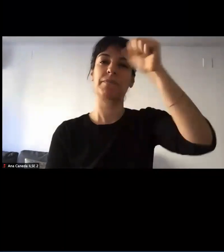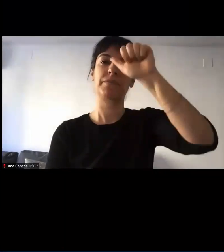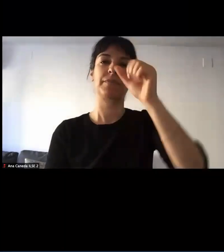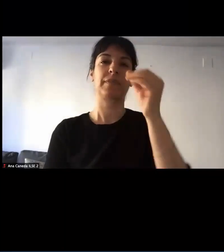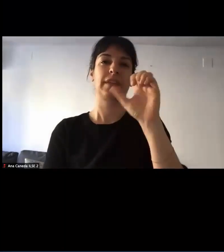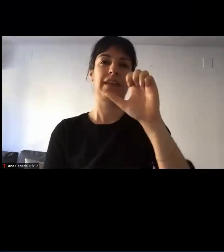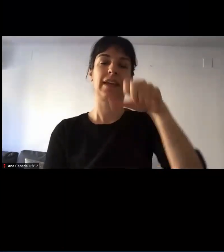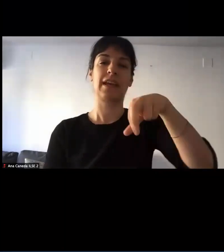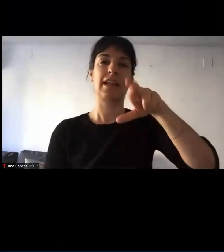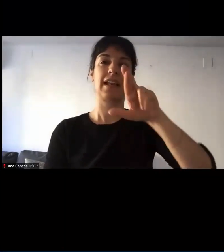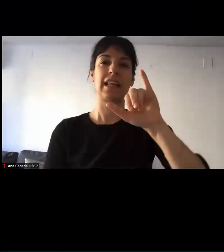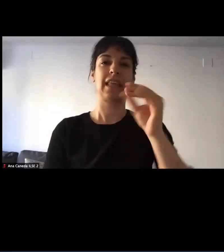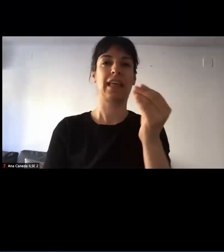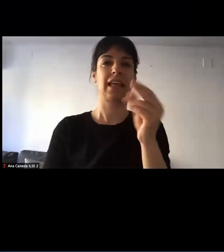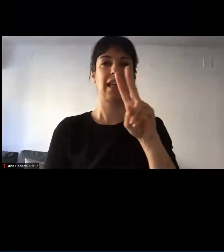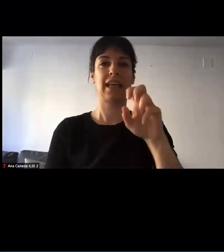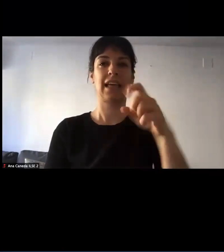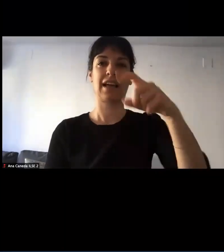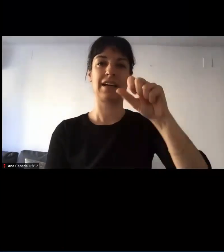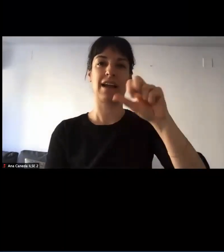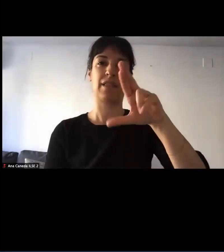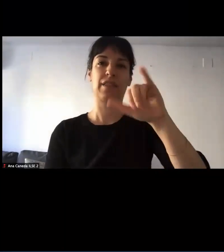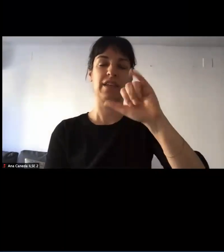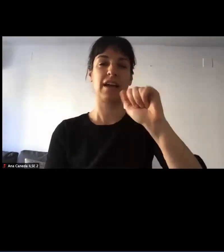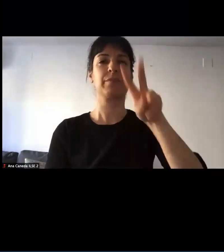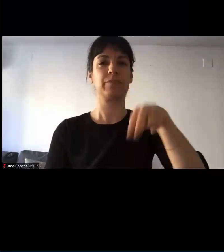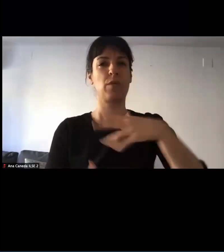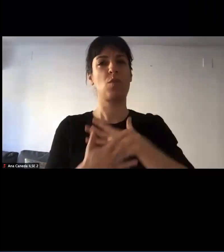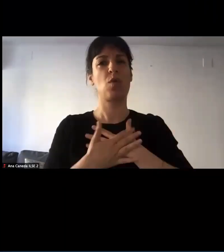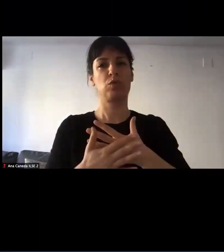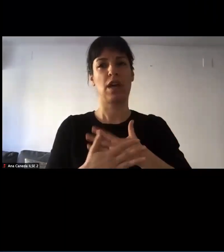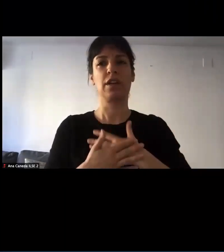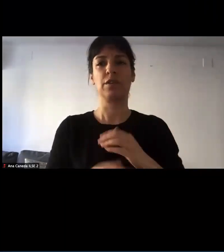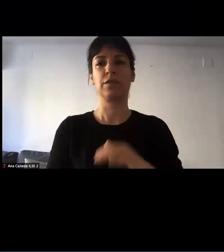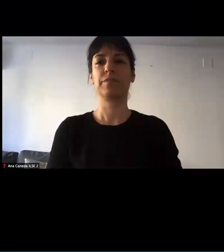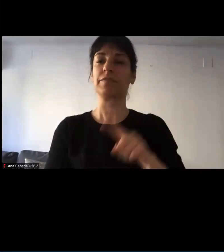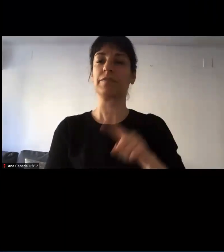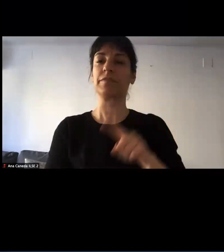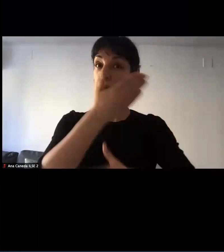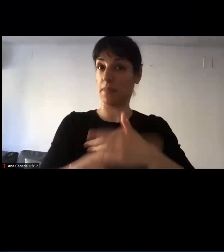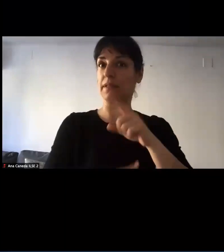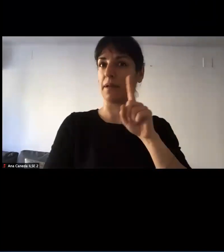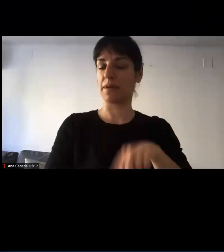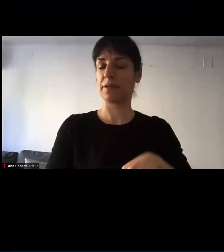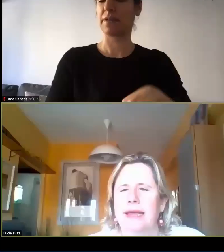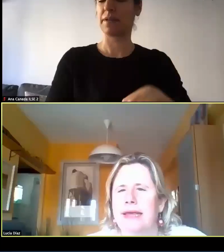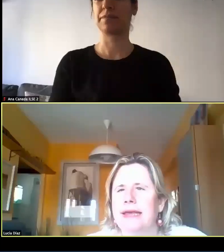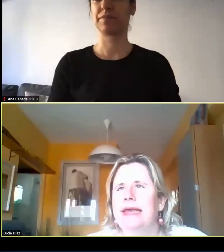es voluntario y además persona con discapacidad.